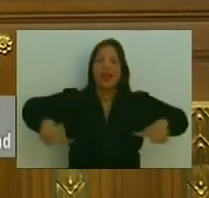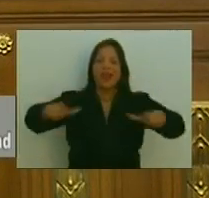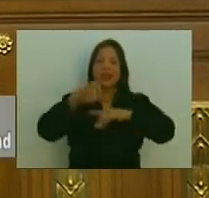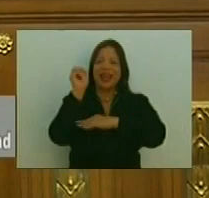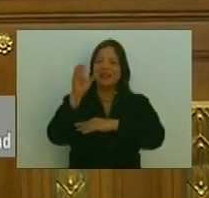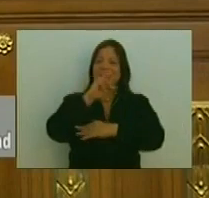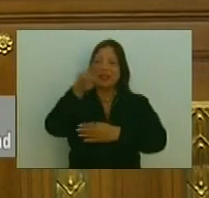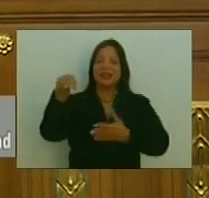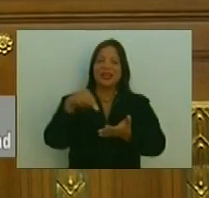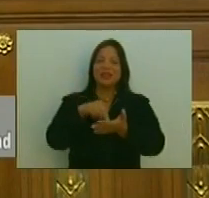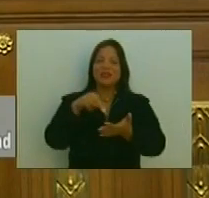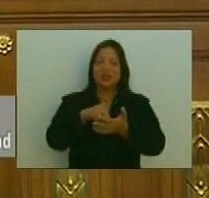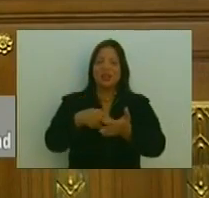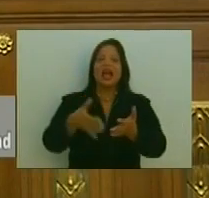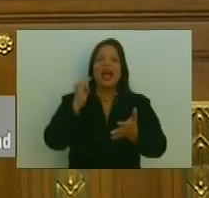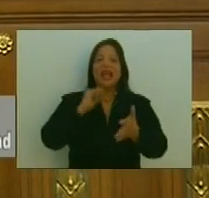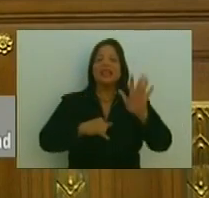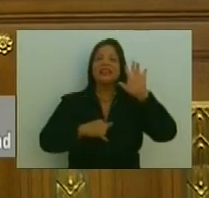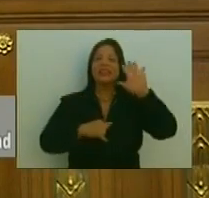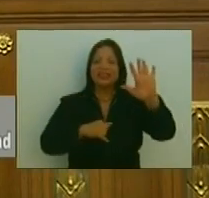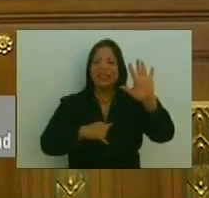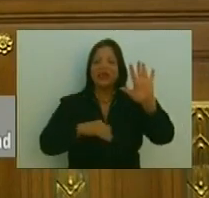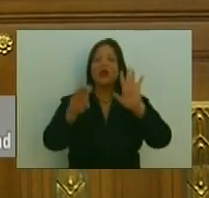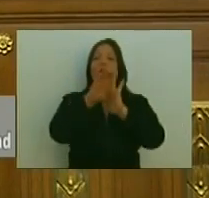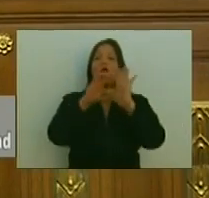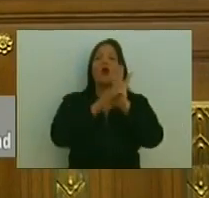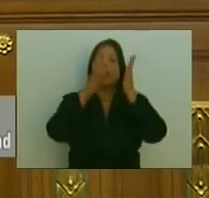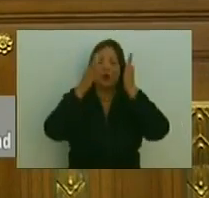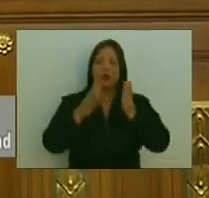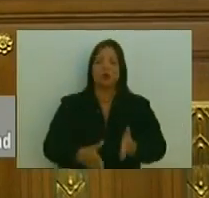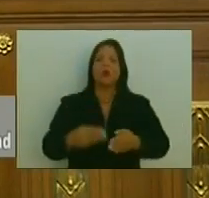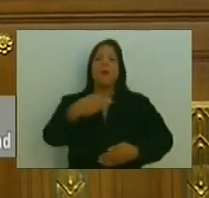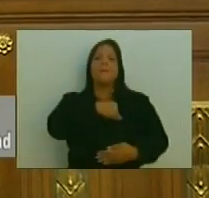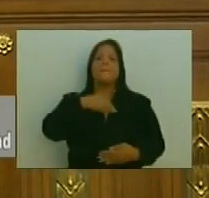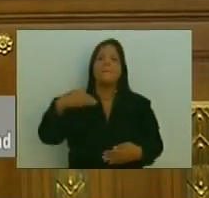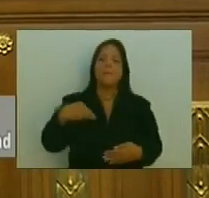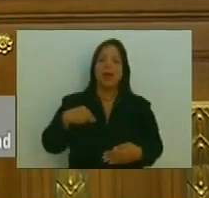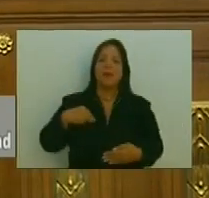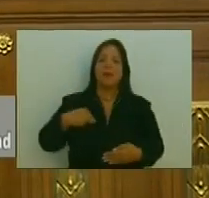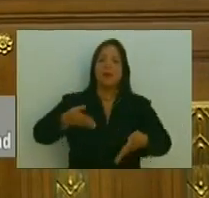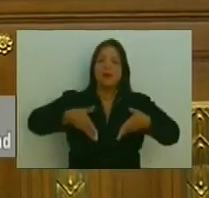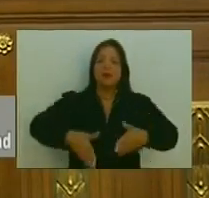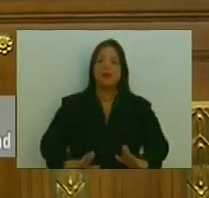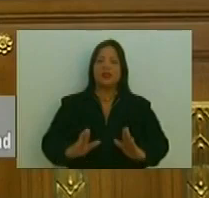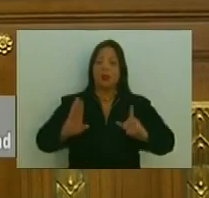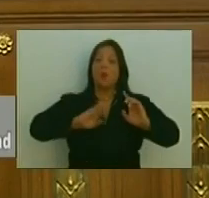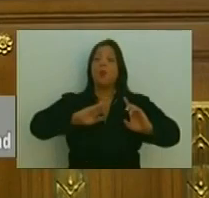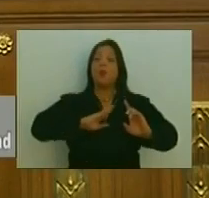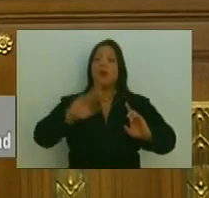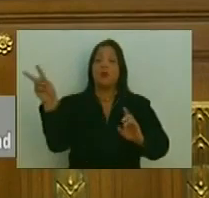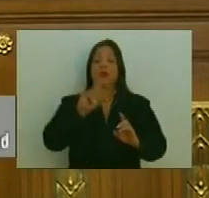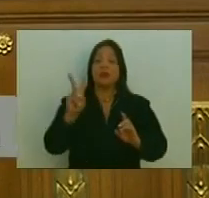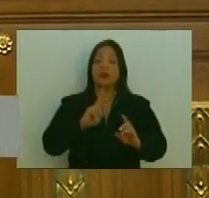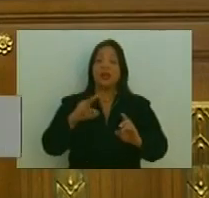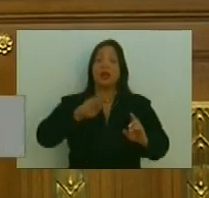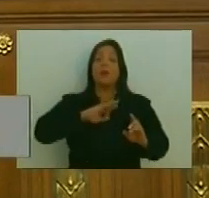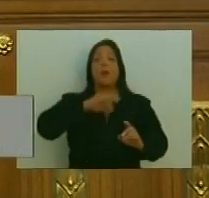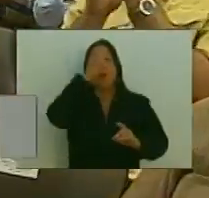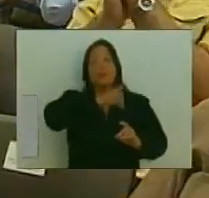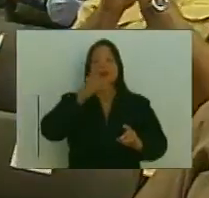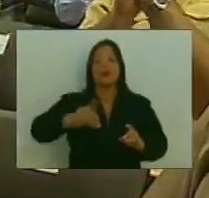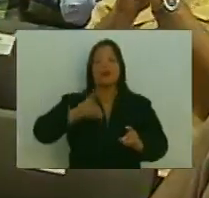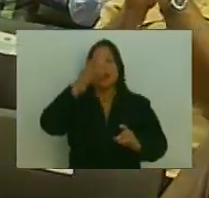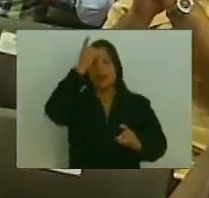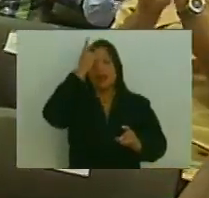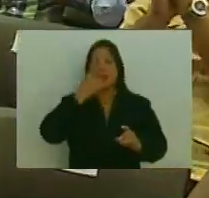Asamblea Nacional Constituyente cuenta con 5 integrantes nacidos del seno de las personas